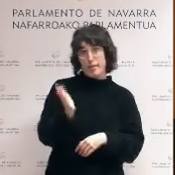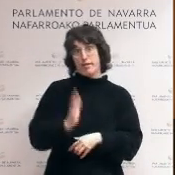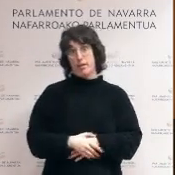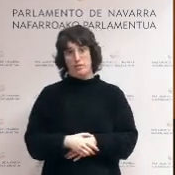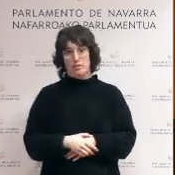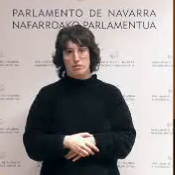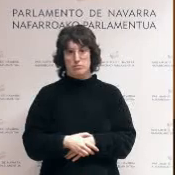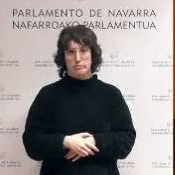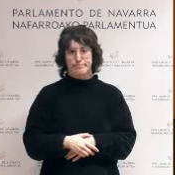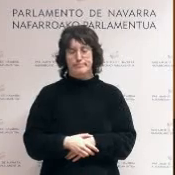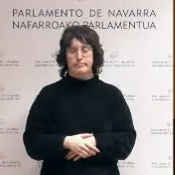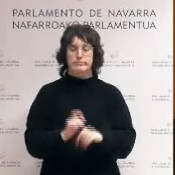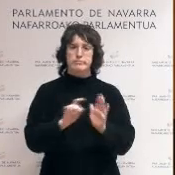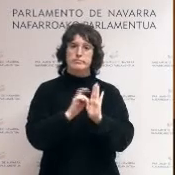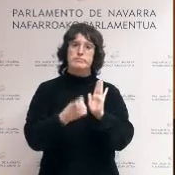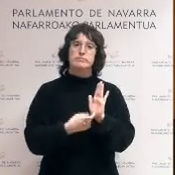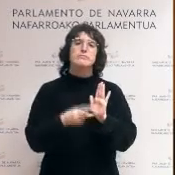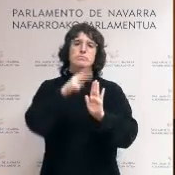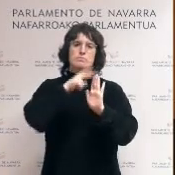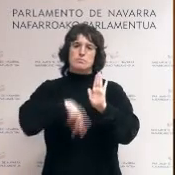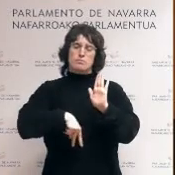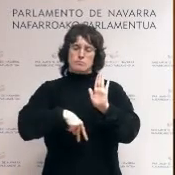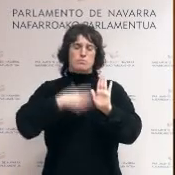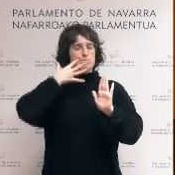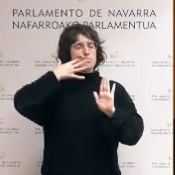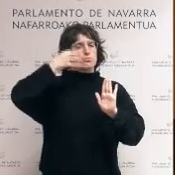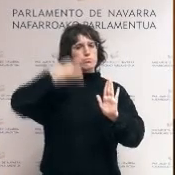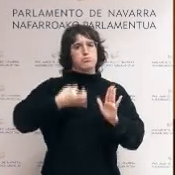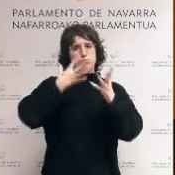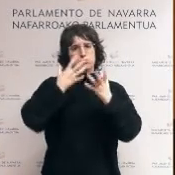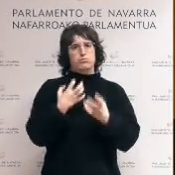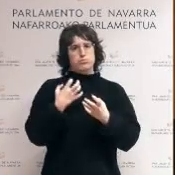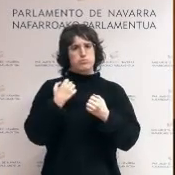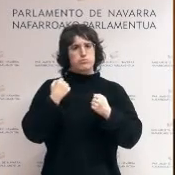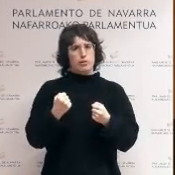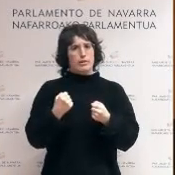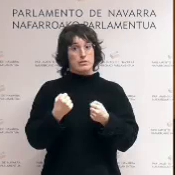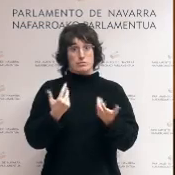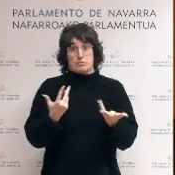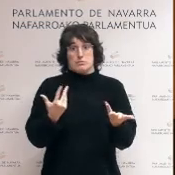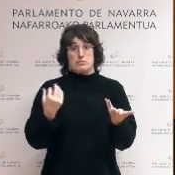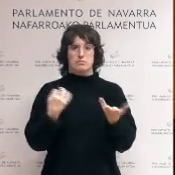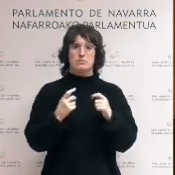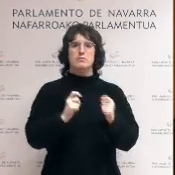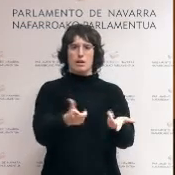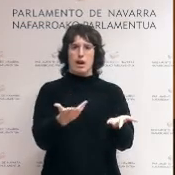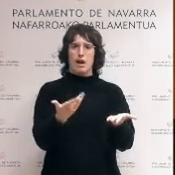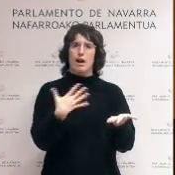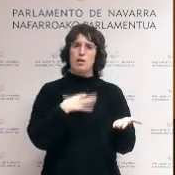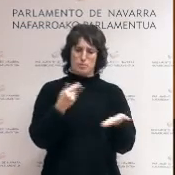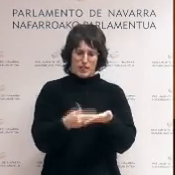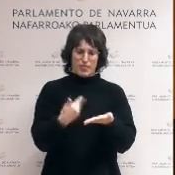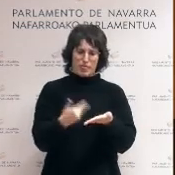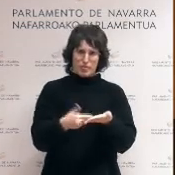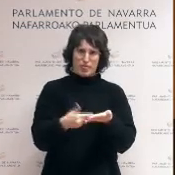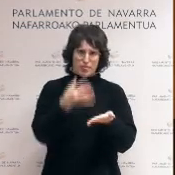Esta ley es un marco legal íntegro y sólido para que estos sectores puedan certificar con